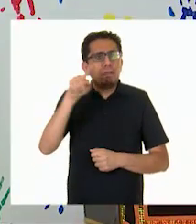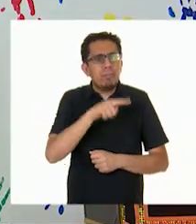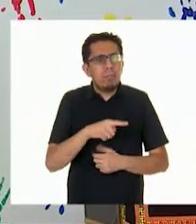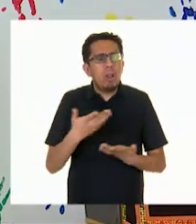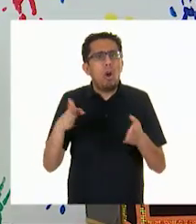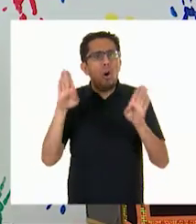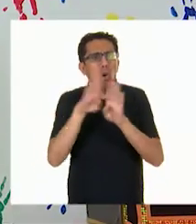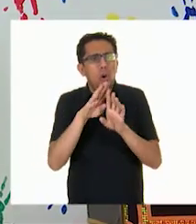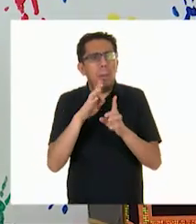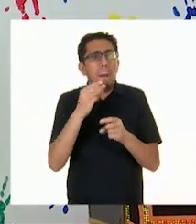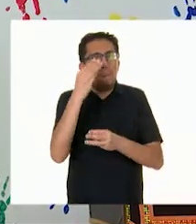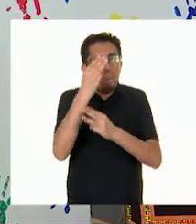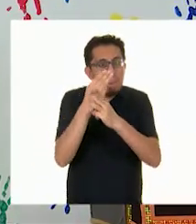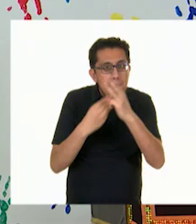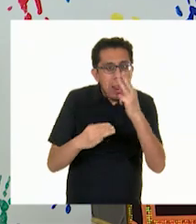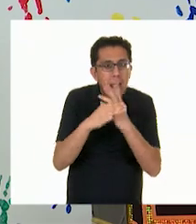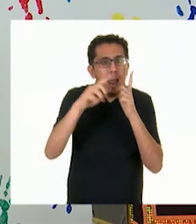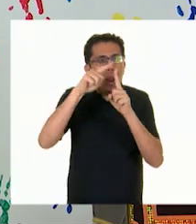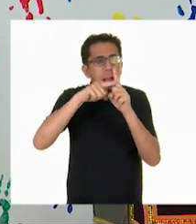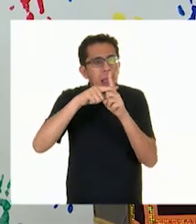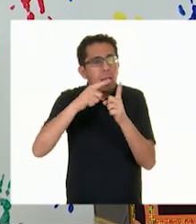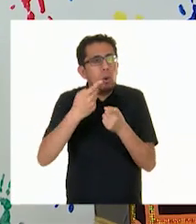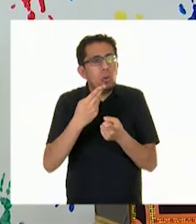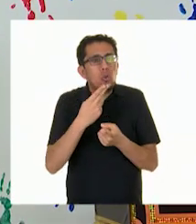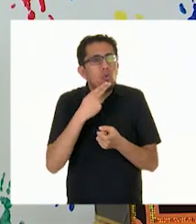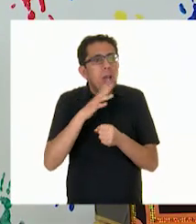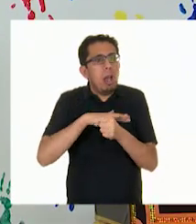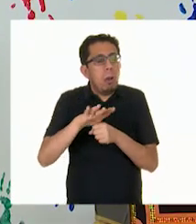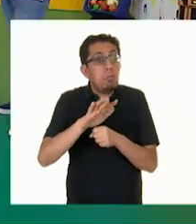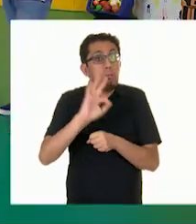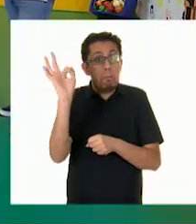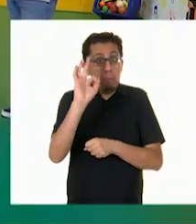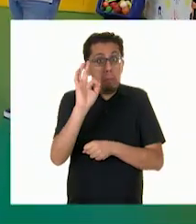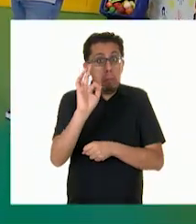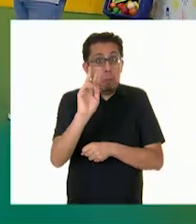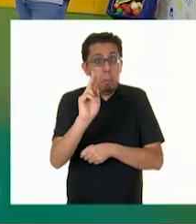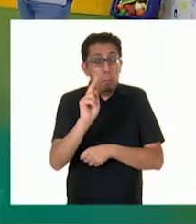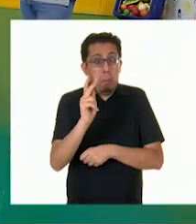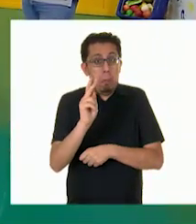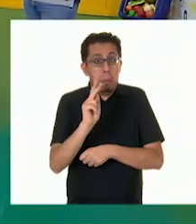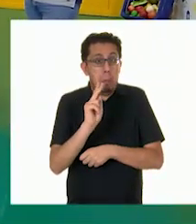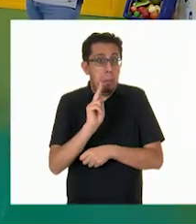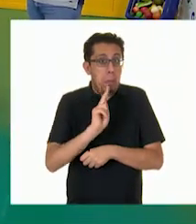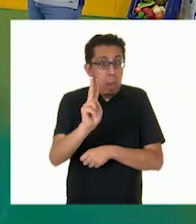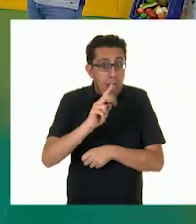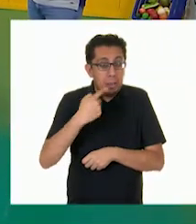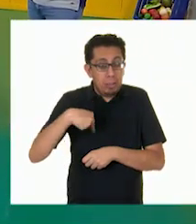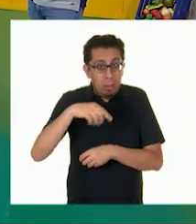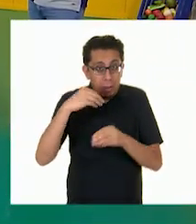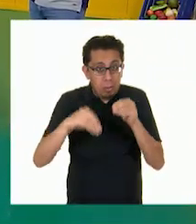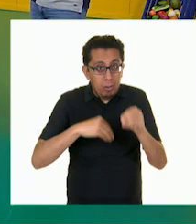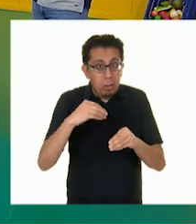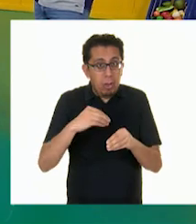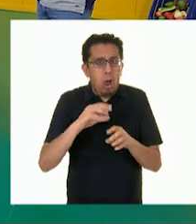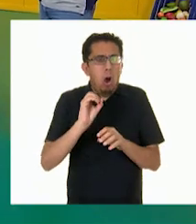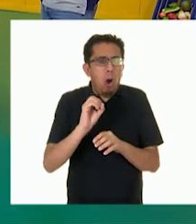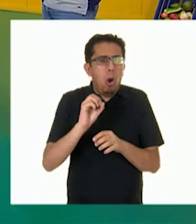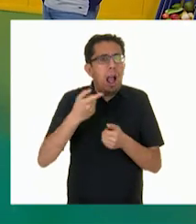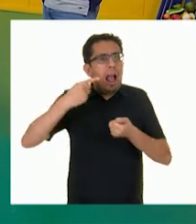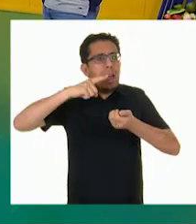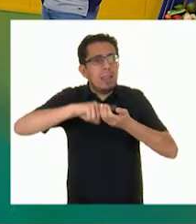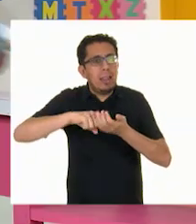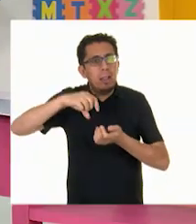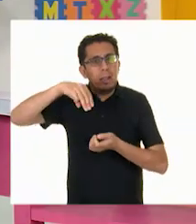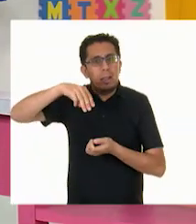para medir la temperatura del ambiente? A ver. ¿Será como el que hicimos? ¿Será no, un termómetro de mercurio? no, yo creo que es